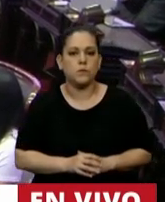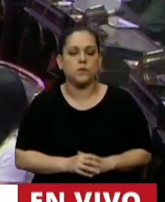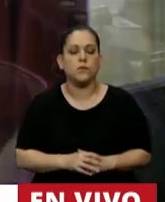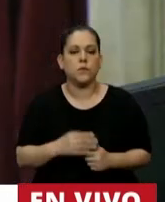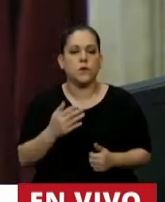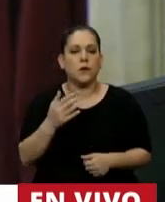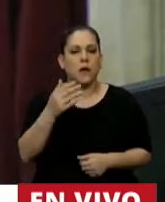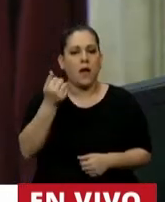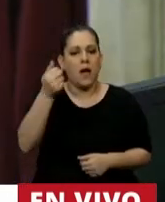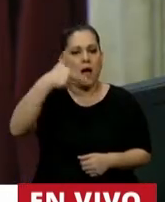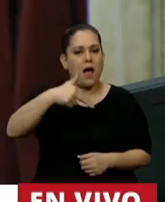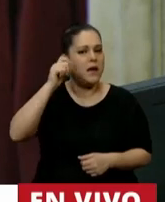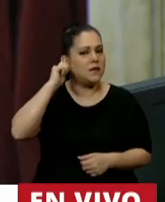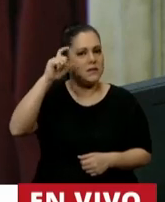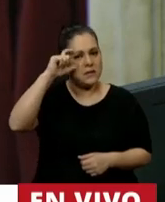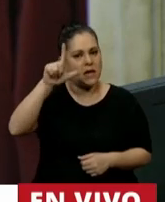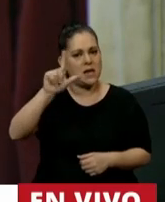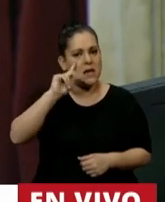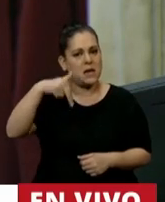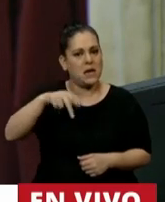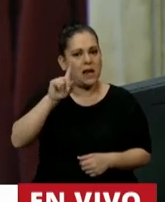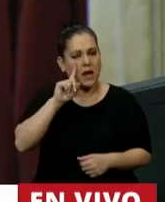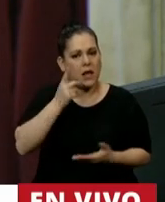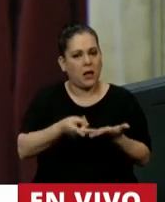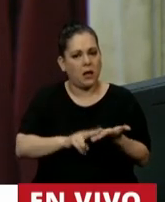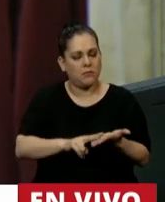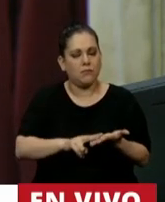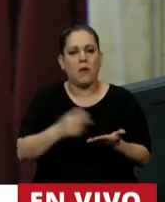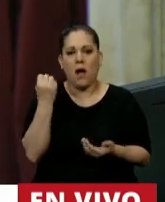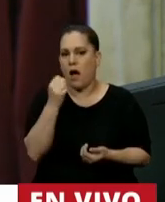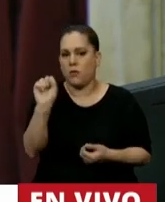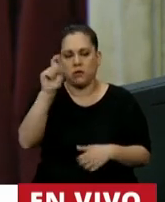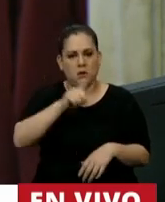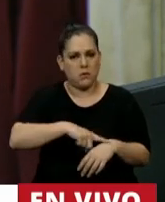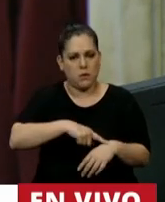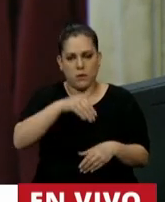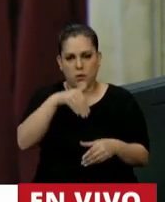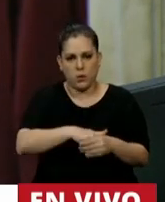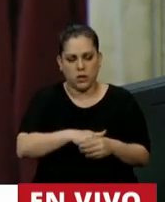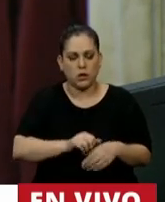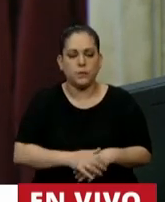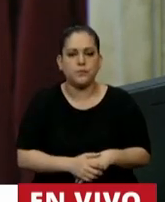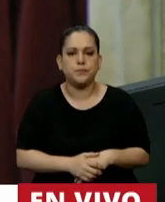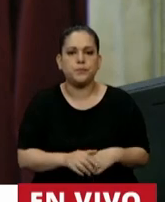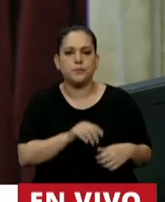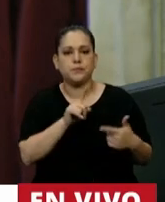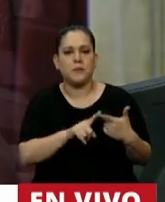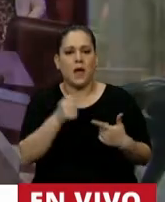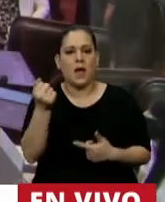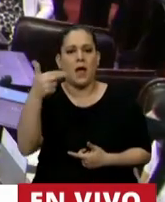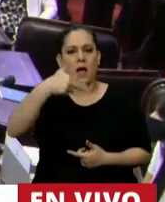federico angelini diputados del ine ausente a la hora de votar pablo